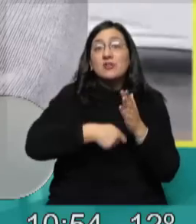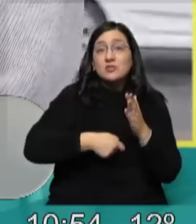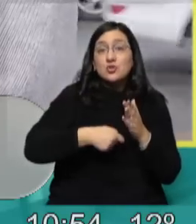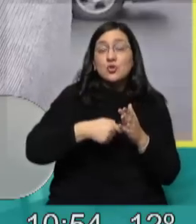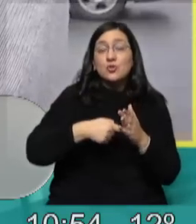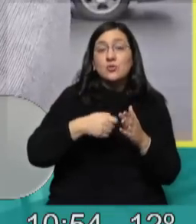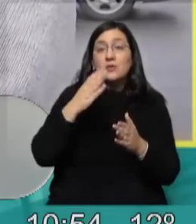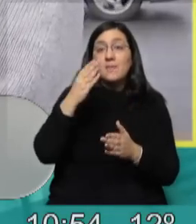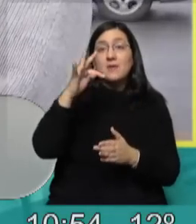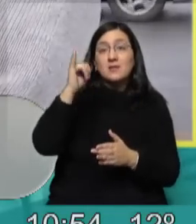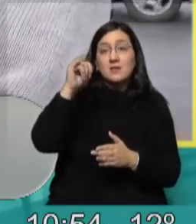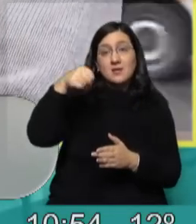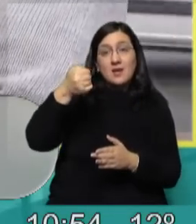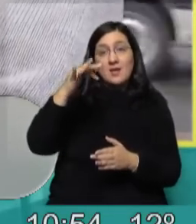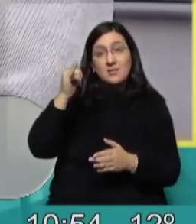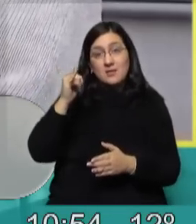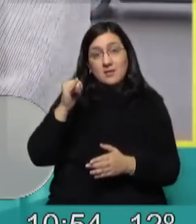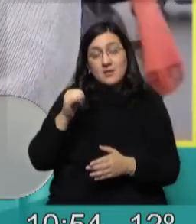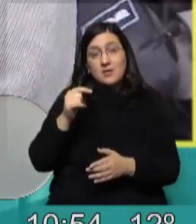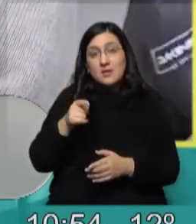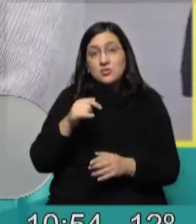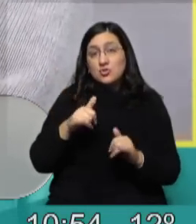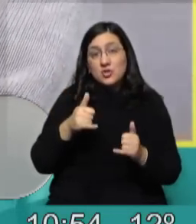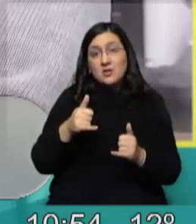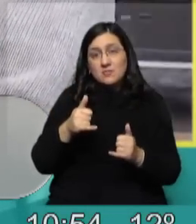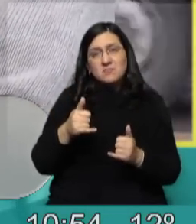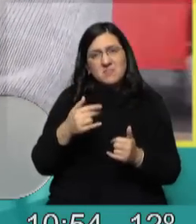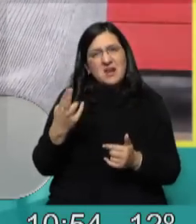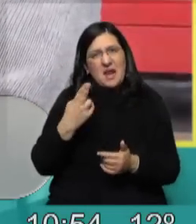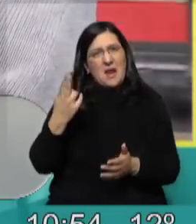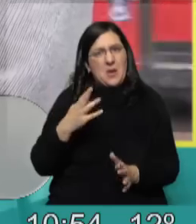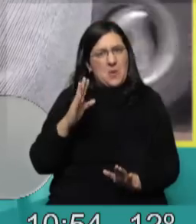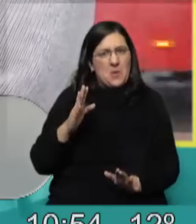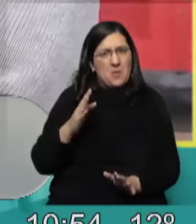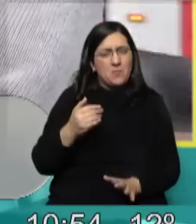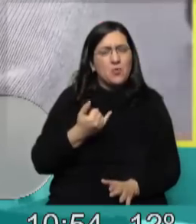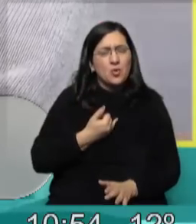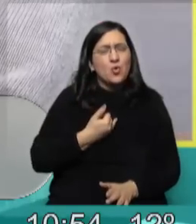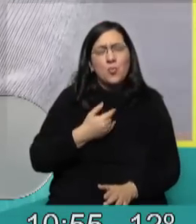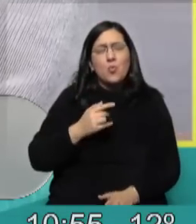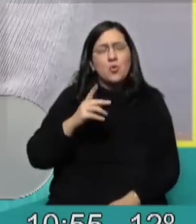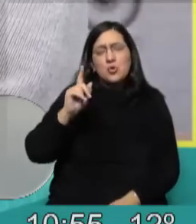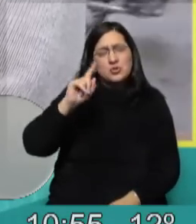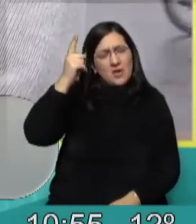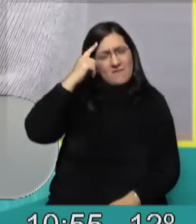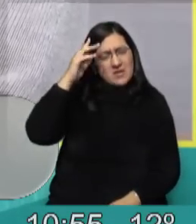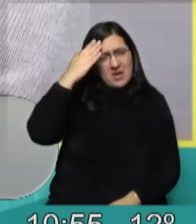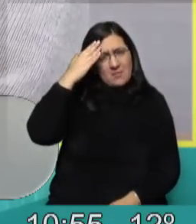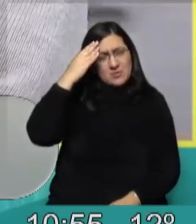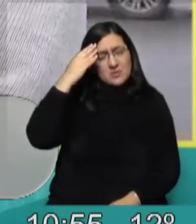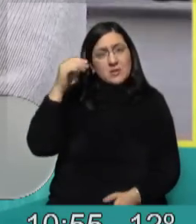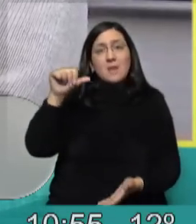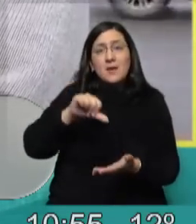contrato. Y eso debería ser ya como una constatación de que algo anda mal. Porque ¿cómo no nos enteramos que se había comprado, que el país